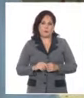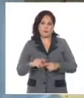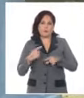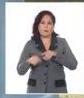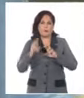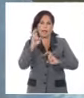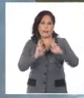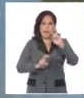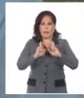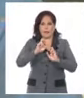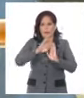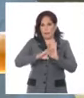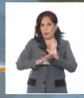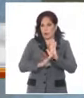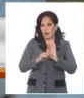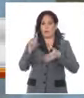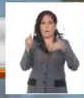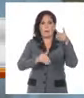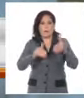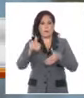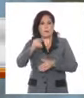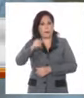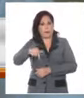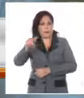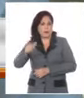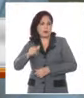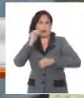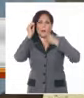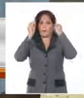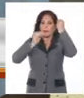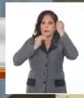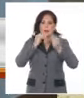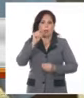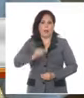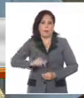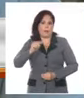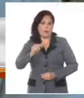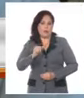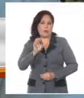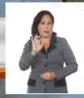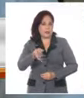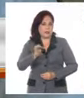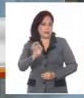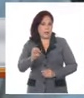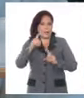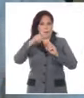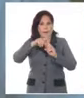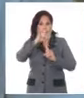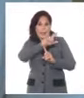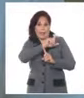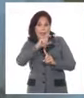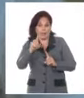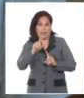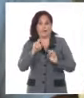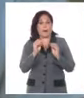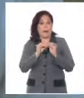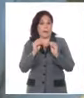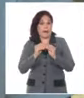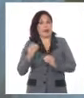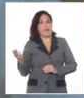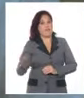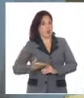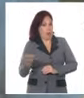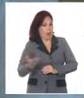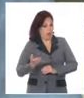esa metodología participativa, reflexiva, donde vamos justamente a estos temas que le comentaba relacionados con la violencia, con